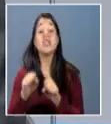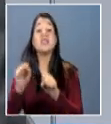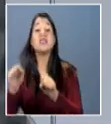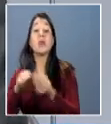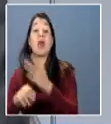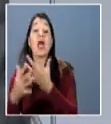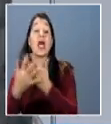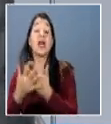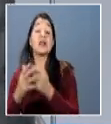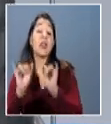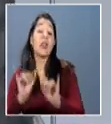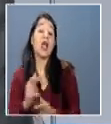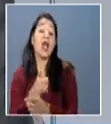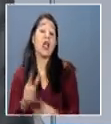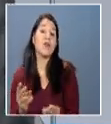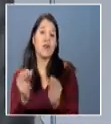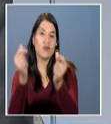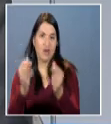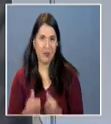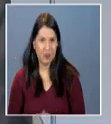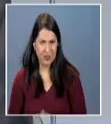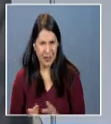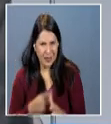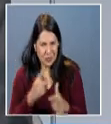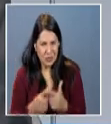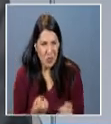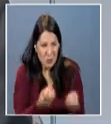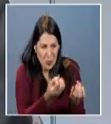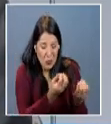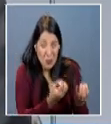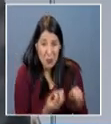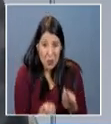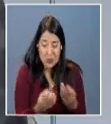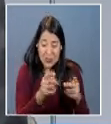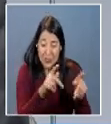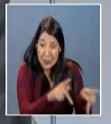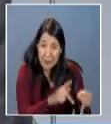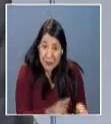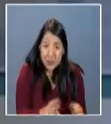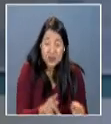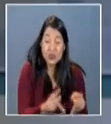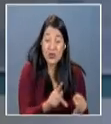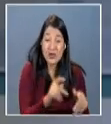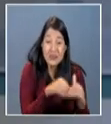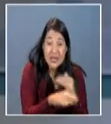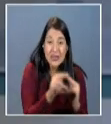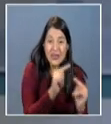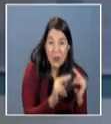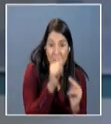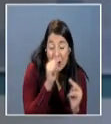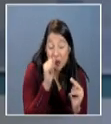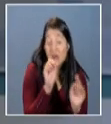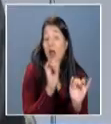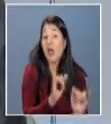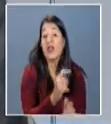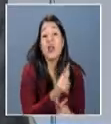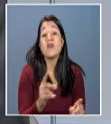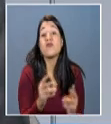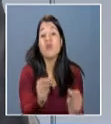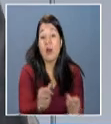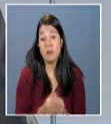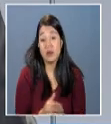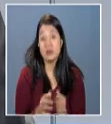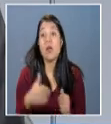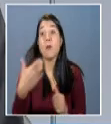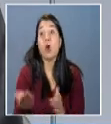me va a dejar suelto pronto. Entonces, hay una cantidad importante de delincuentes que recurrentemente estamos viendo en las noticias que son liberados y resulta que los